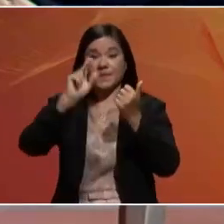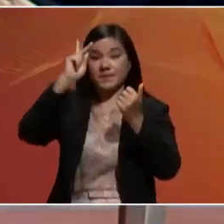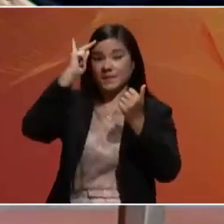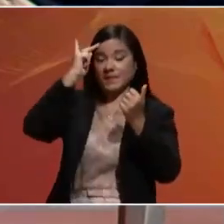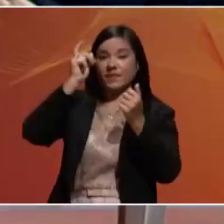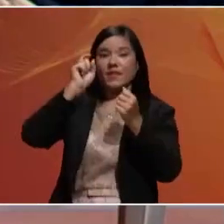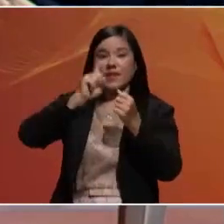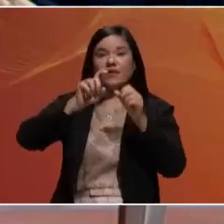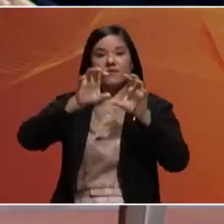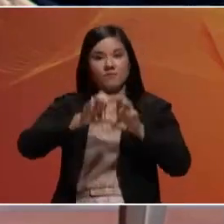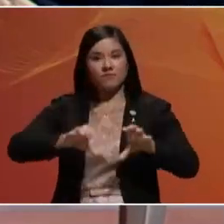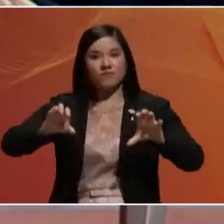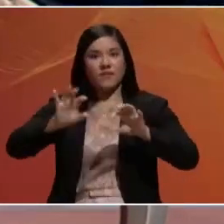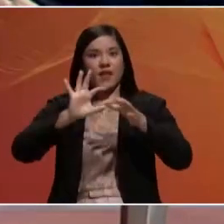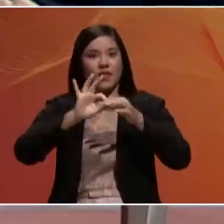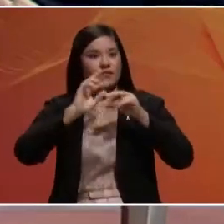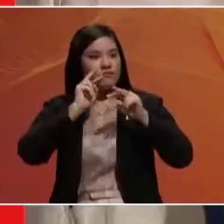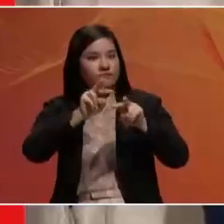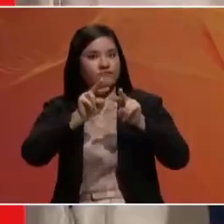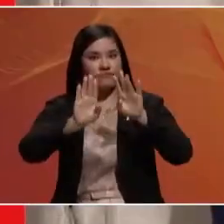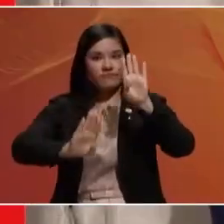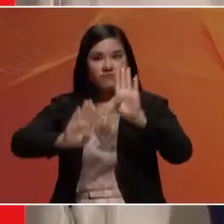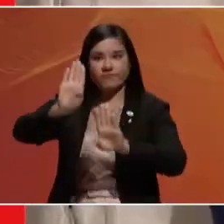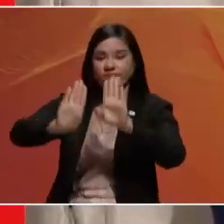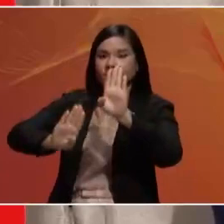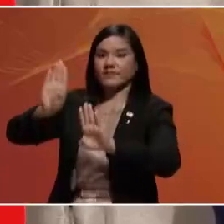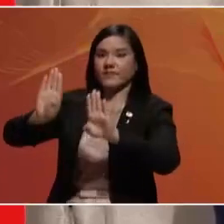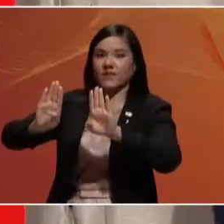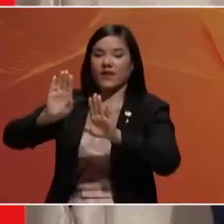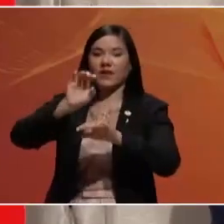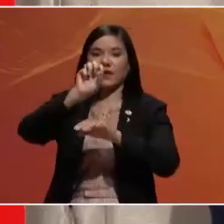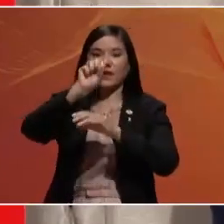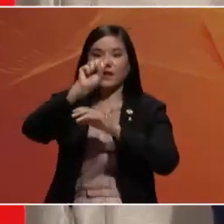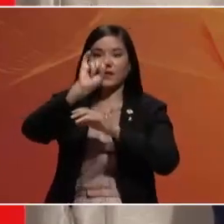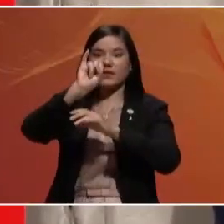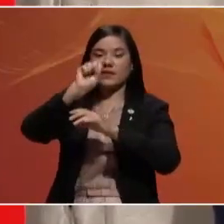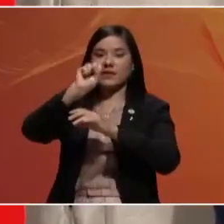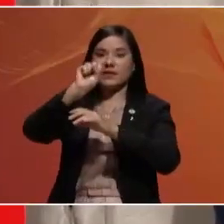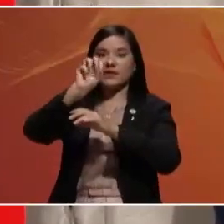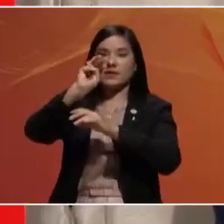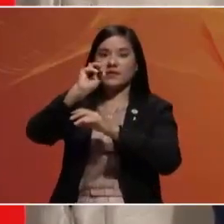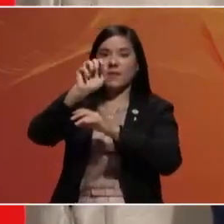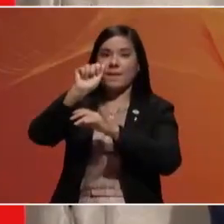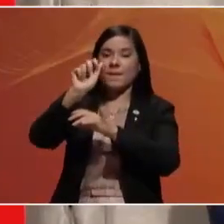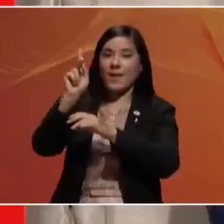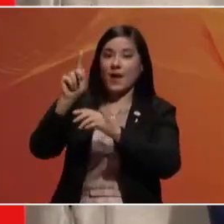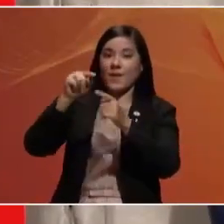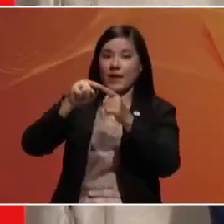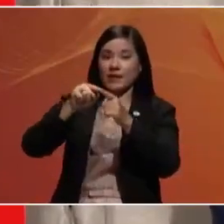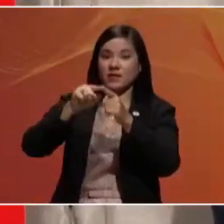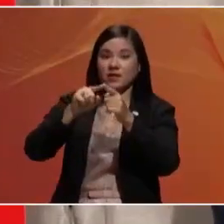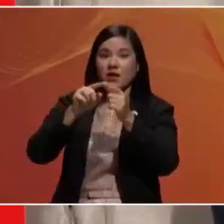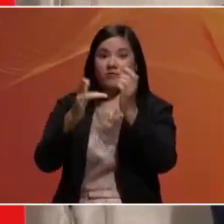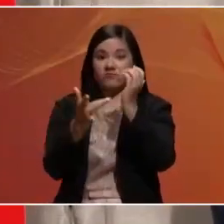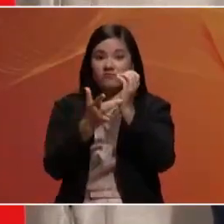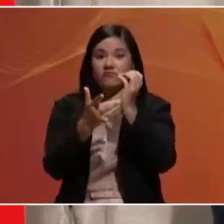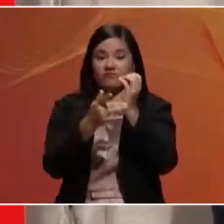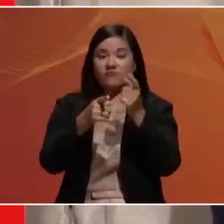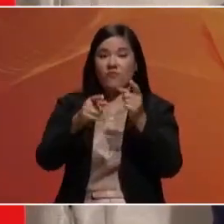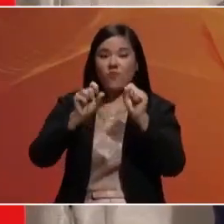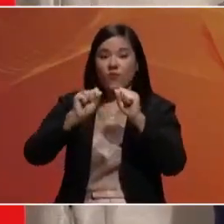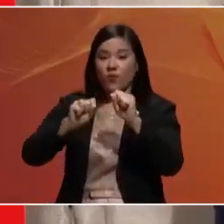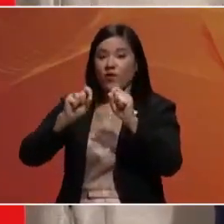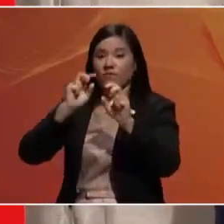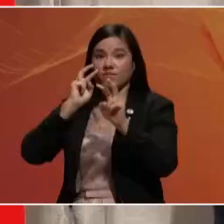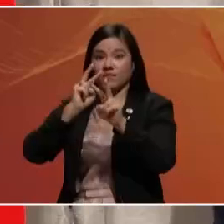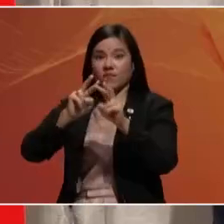de herramientas de medición, como son el SISMAT Gobierno Central. Sí. Es una herramienta que usted puede entrar